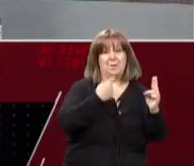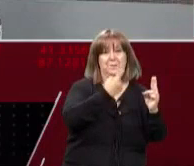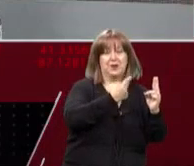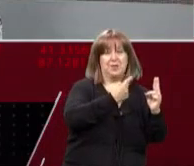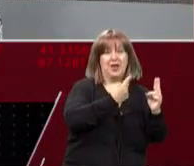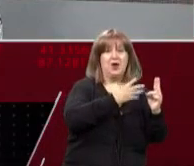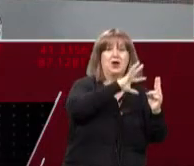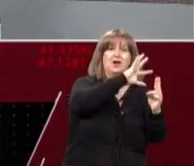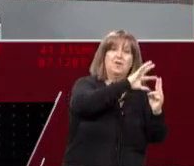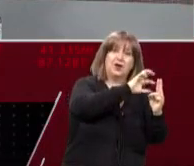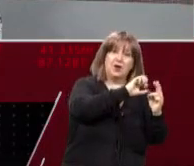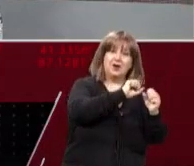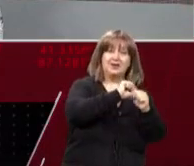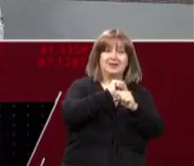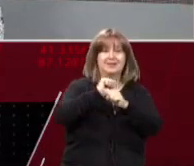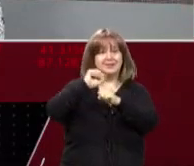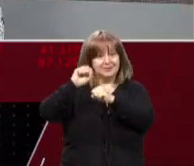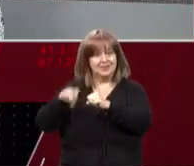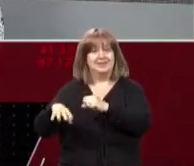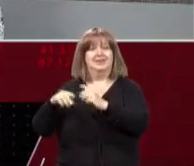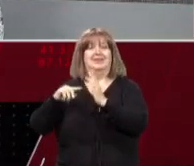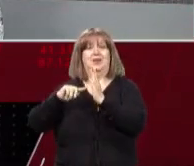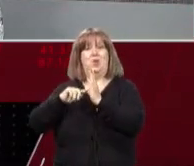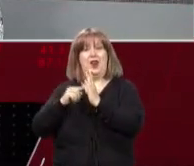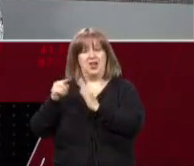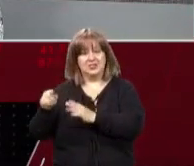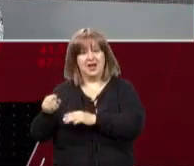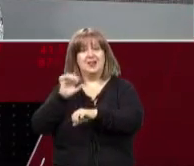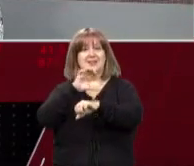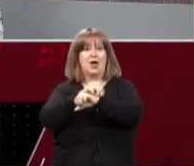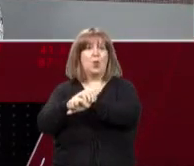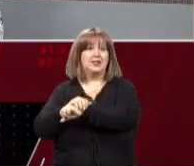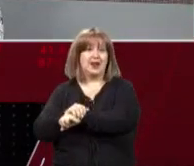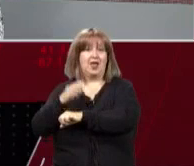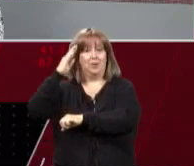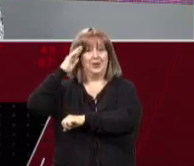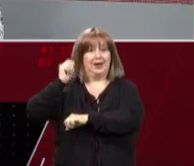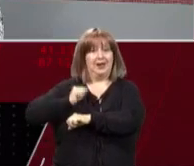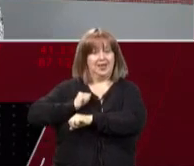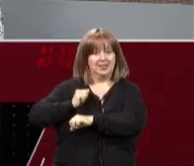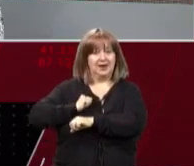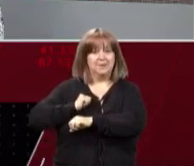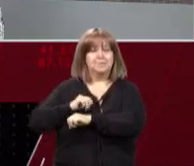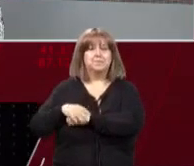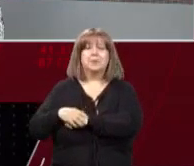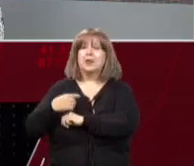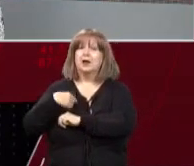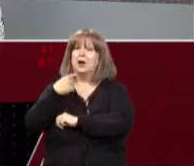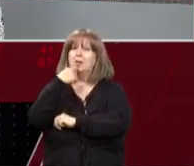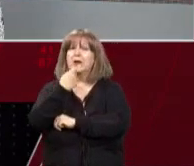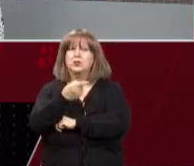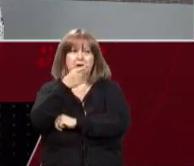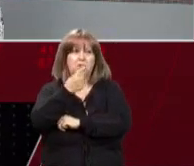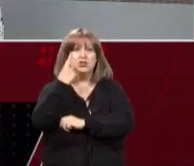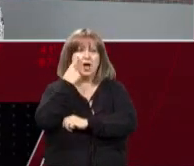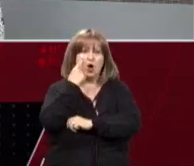la familia, por supuesto, está muy expectante. Sí. Esperamos que pueda contactarse con ellos, porque la